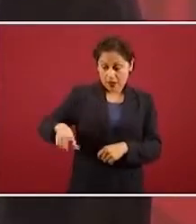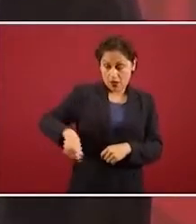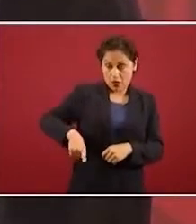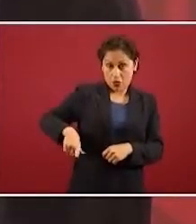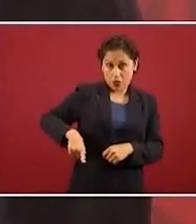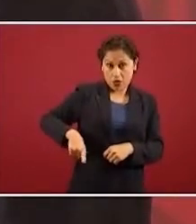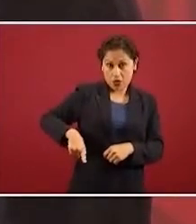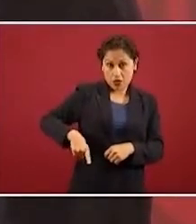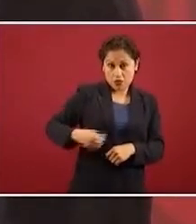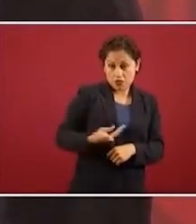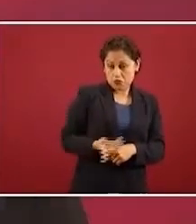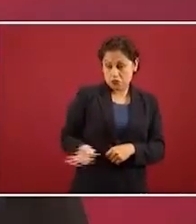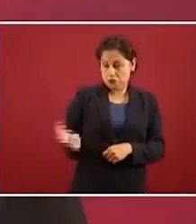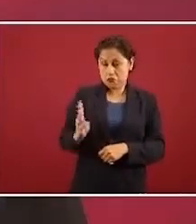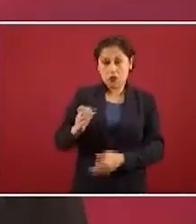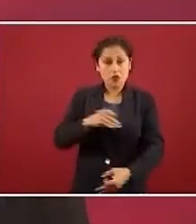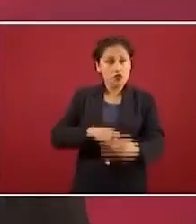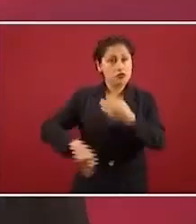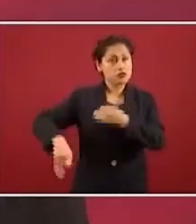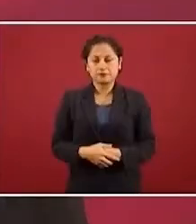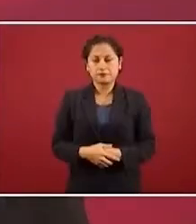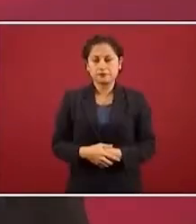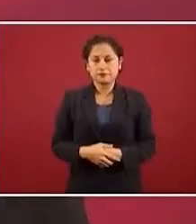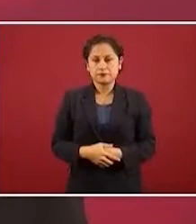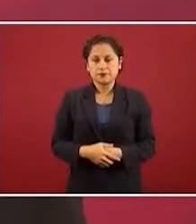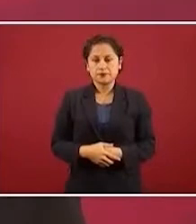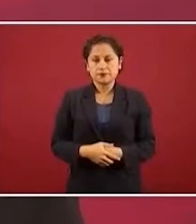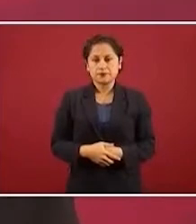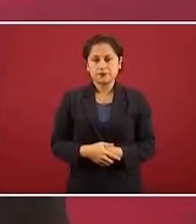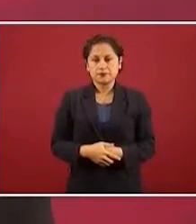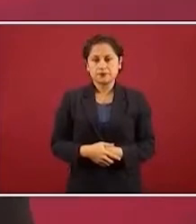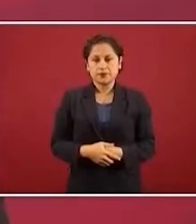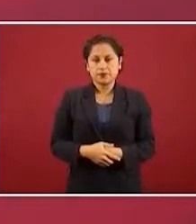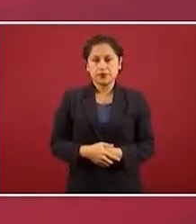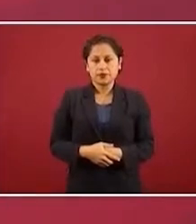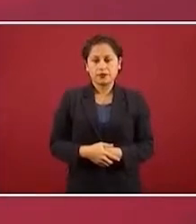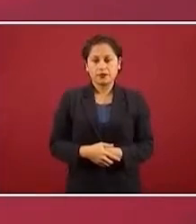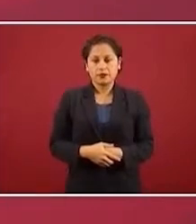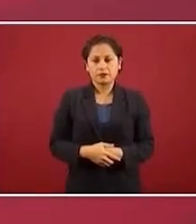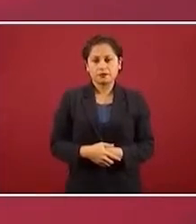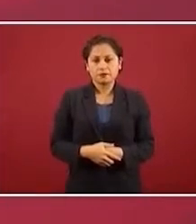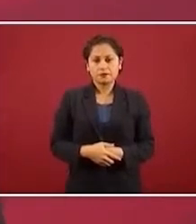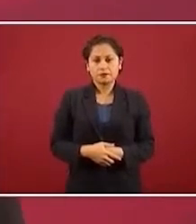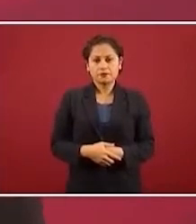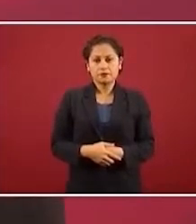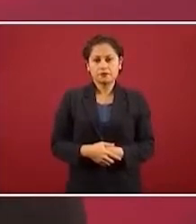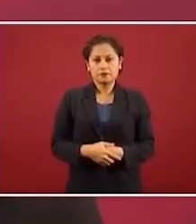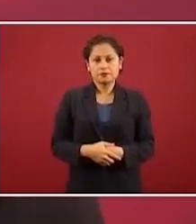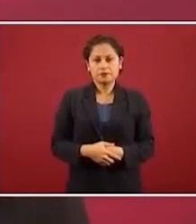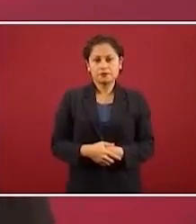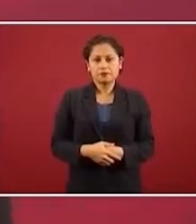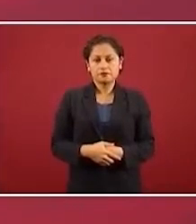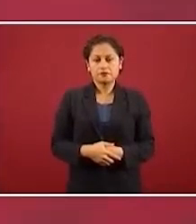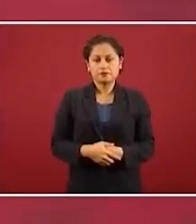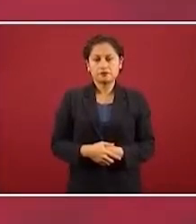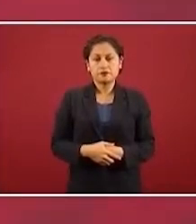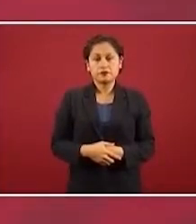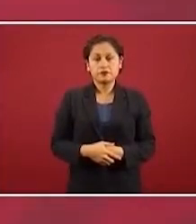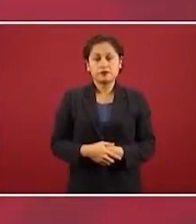de tiempo completo para atender la emergencia